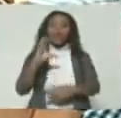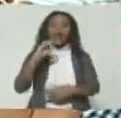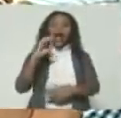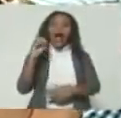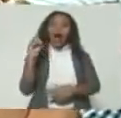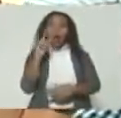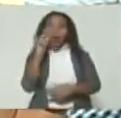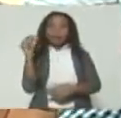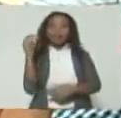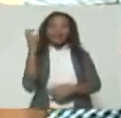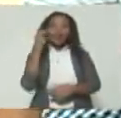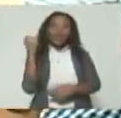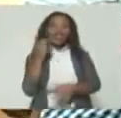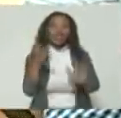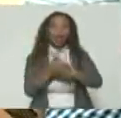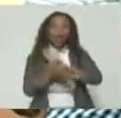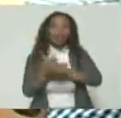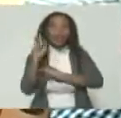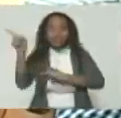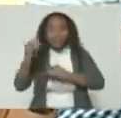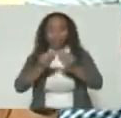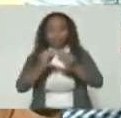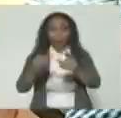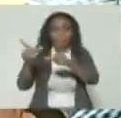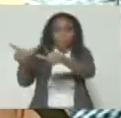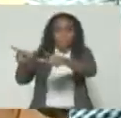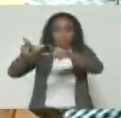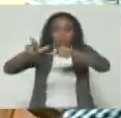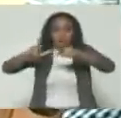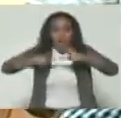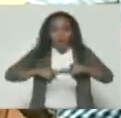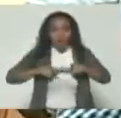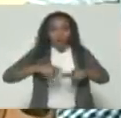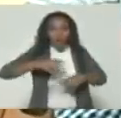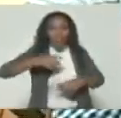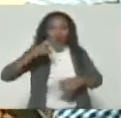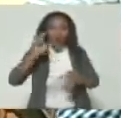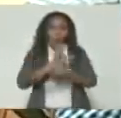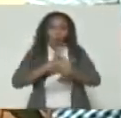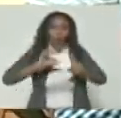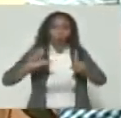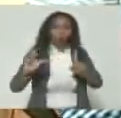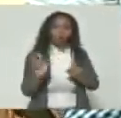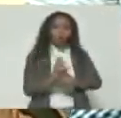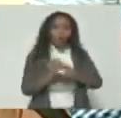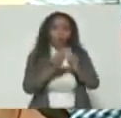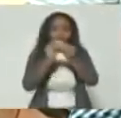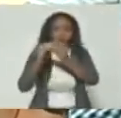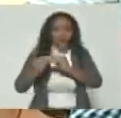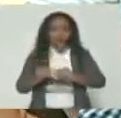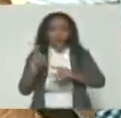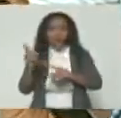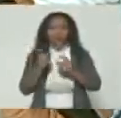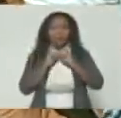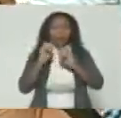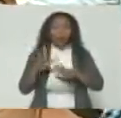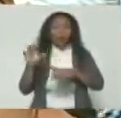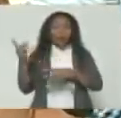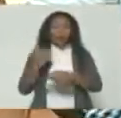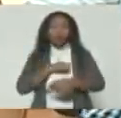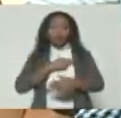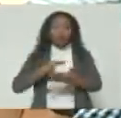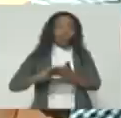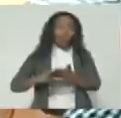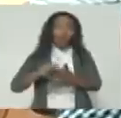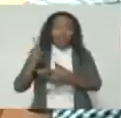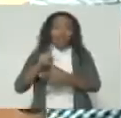semanas, además, presidente, recibimos la certificación de origen del cacao superior carenero que se había perdido. Hemos recuperado